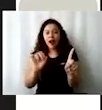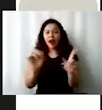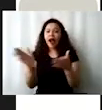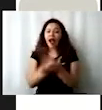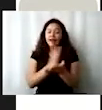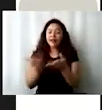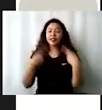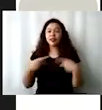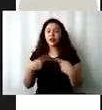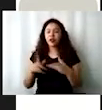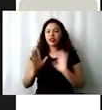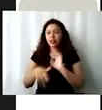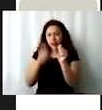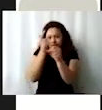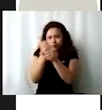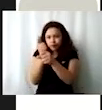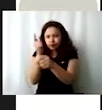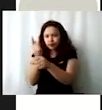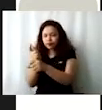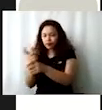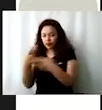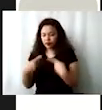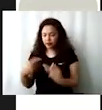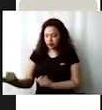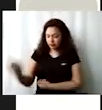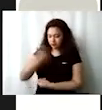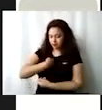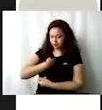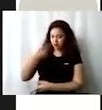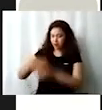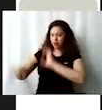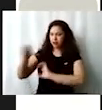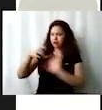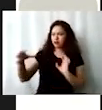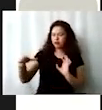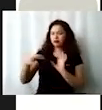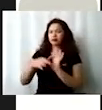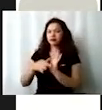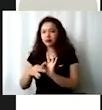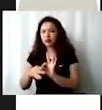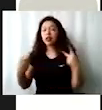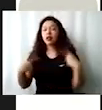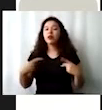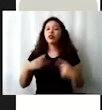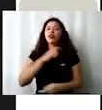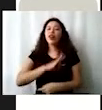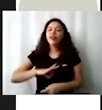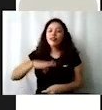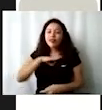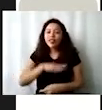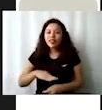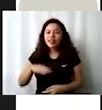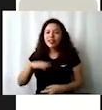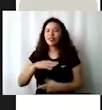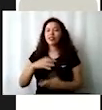gente identificada con tu empresa, vas a tener personas satisfechas y felices. Recordemos que